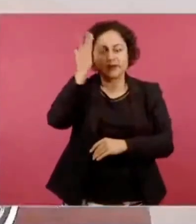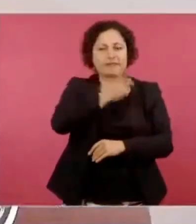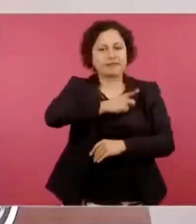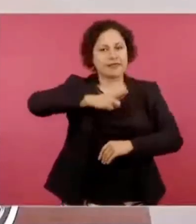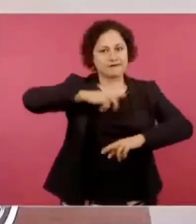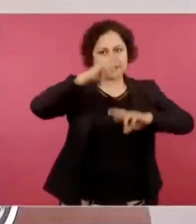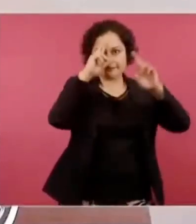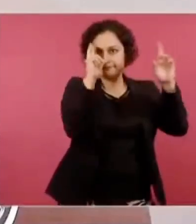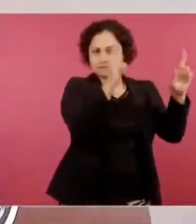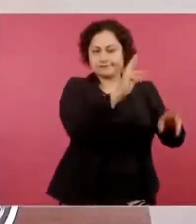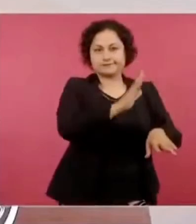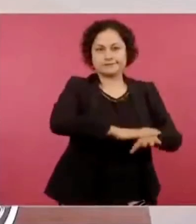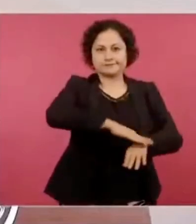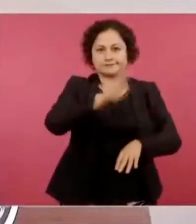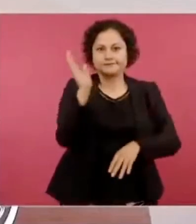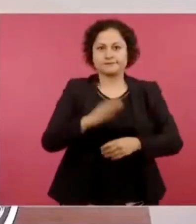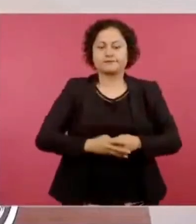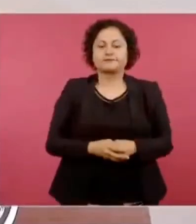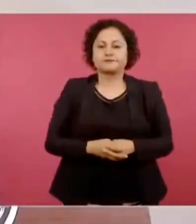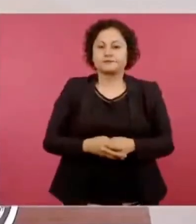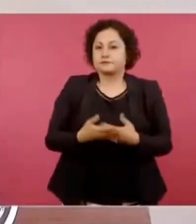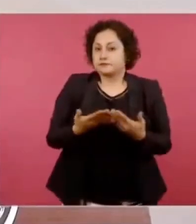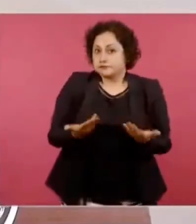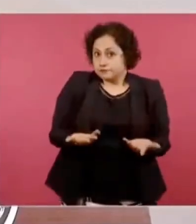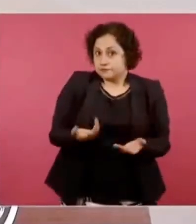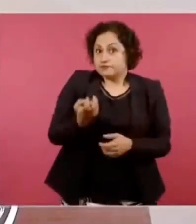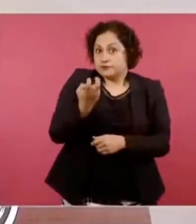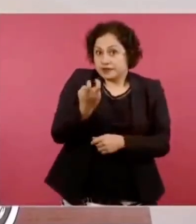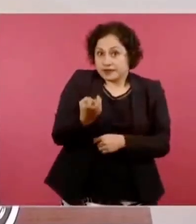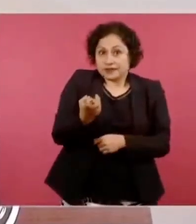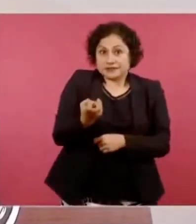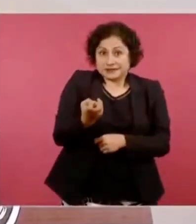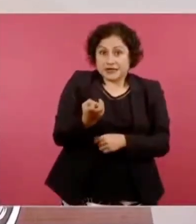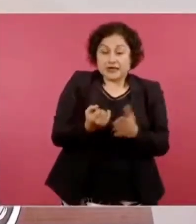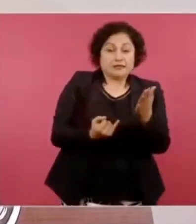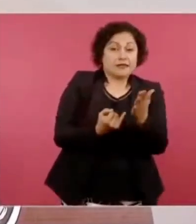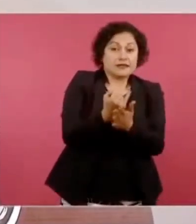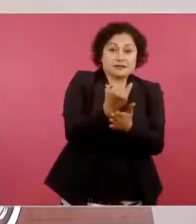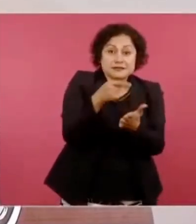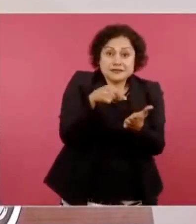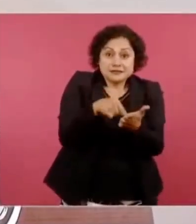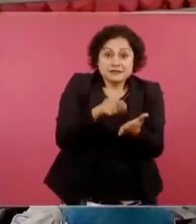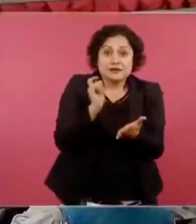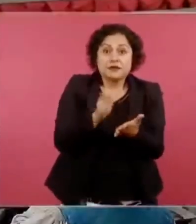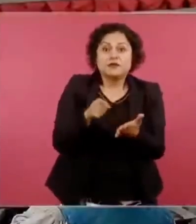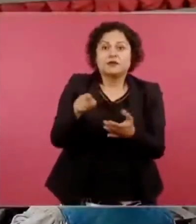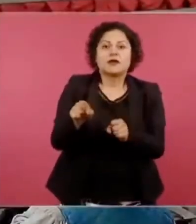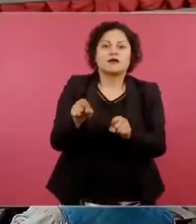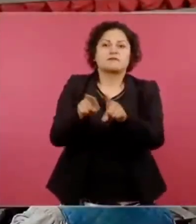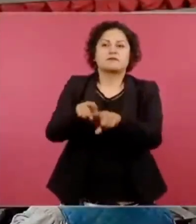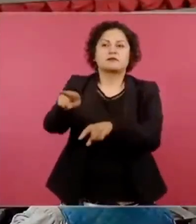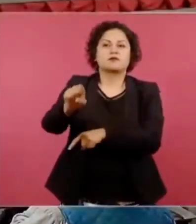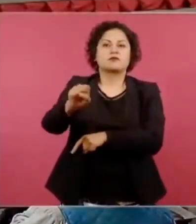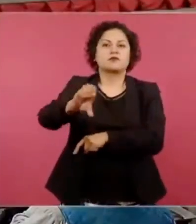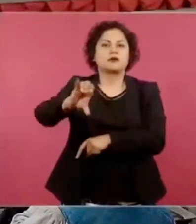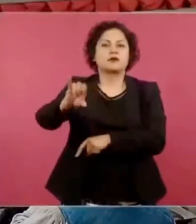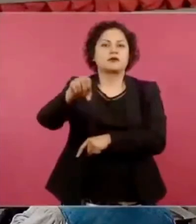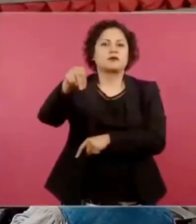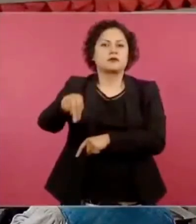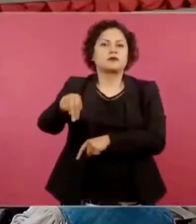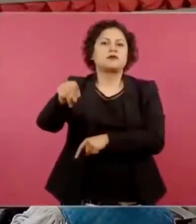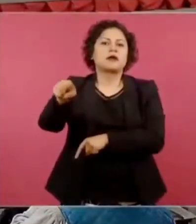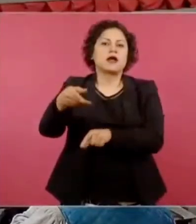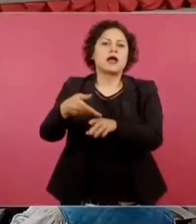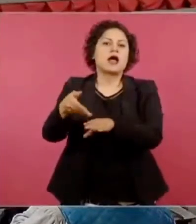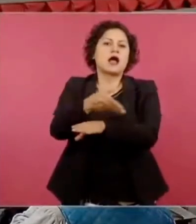ha sido el criterio que se ha tomado por la propia Corte en anteriores ocasiones e incluso el ministro